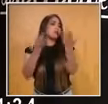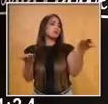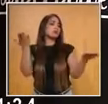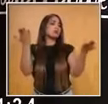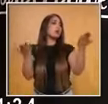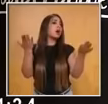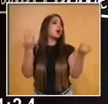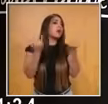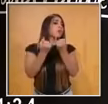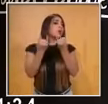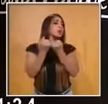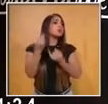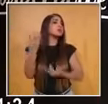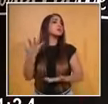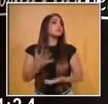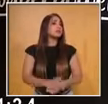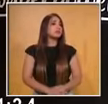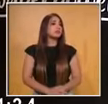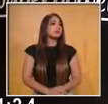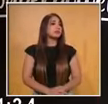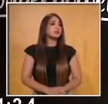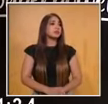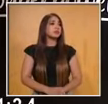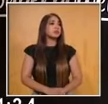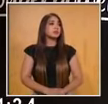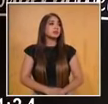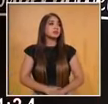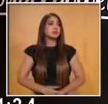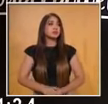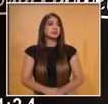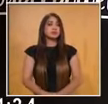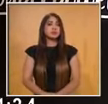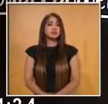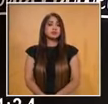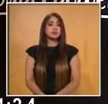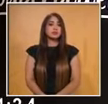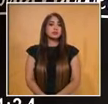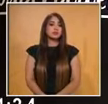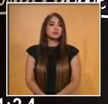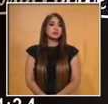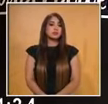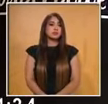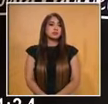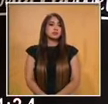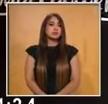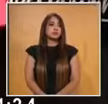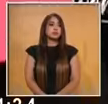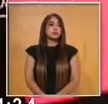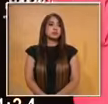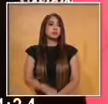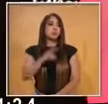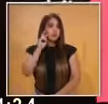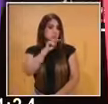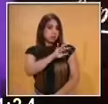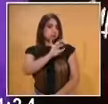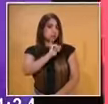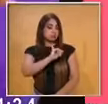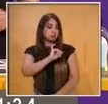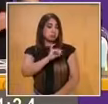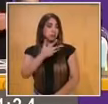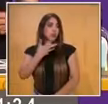¿Observas a cuántas partes corresponde la mitad de, de los cuartos? ¿Cuántos tenemos,